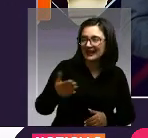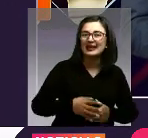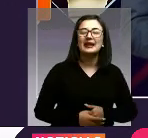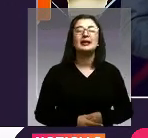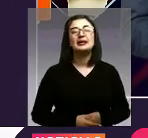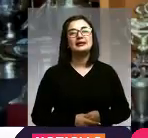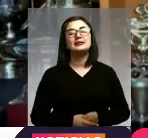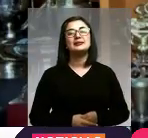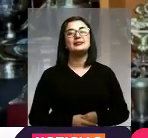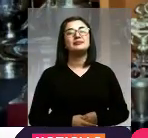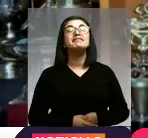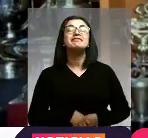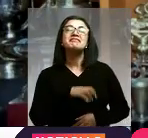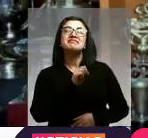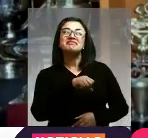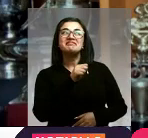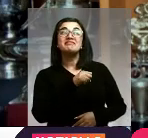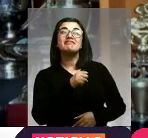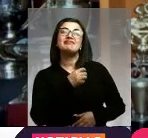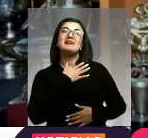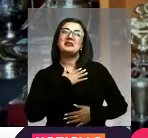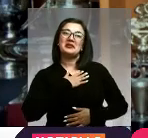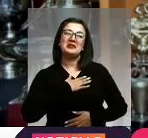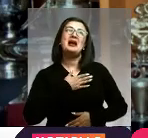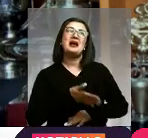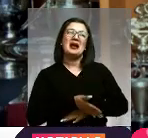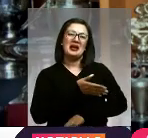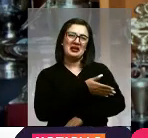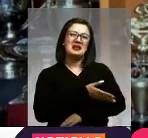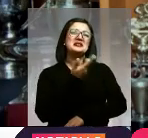Sí, ya por fortuna habíamos vivido y habíamos